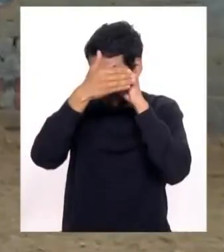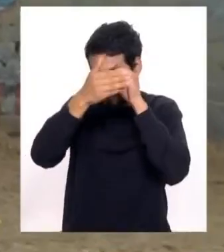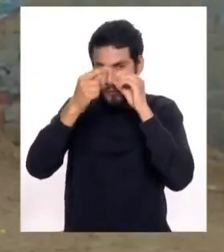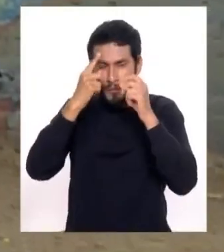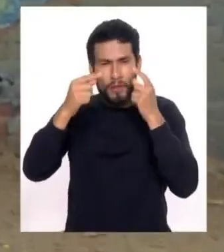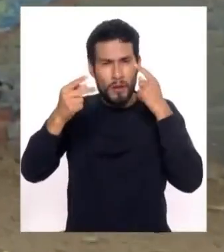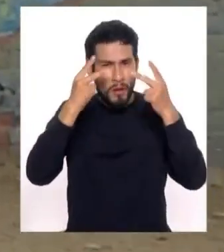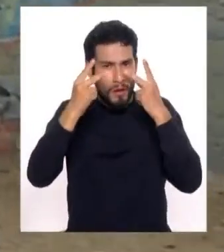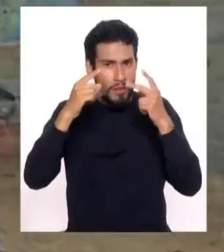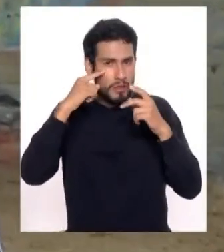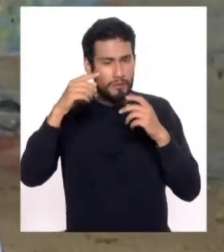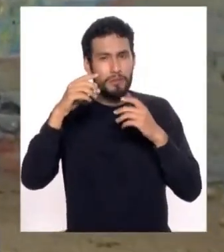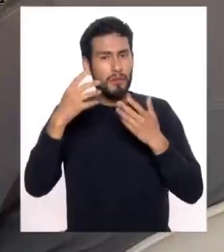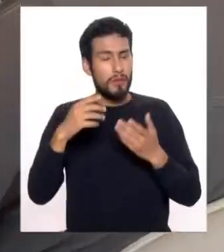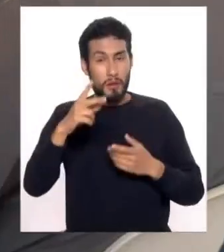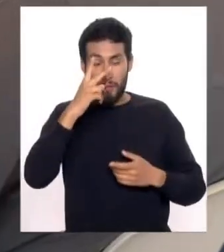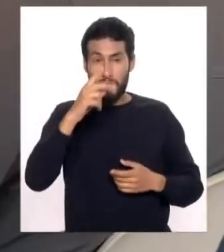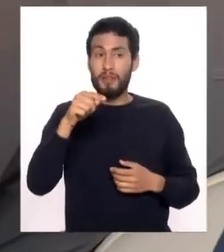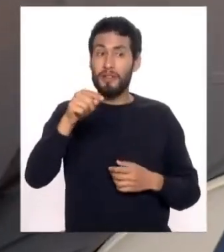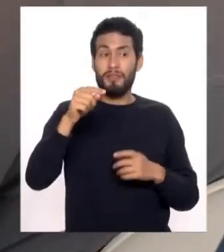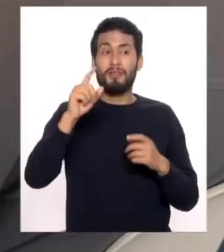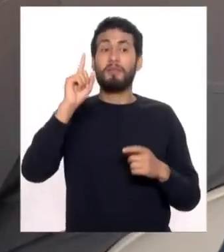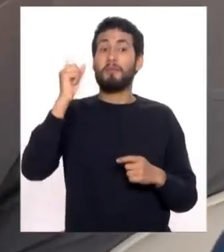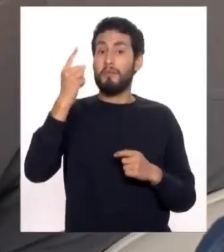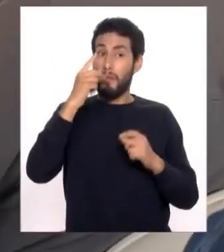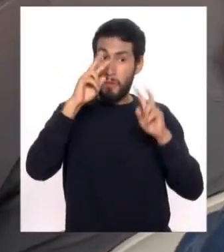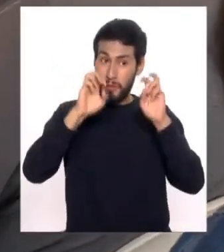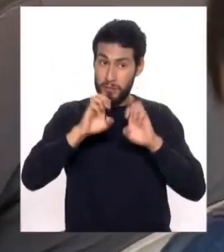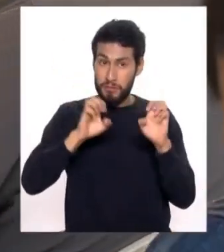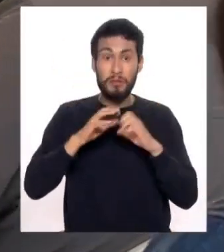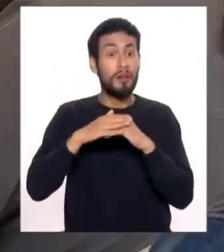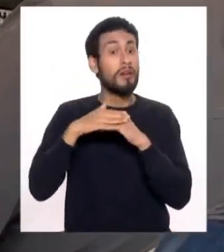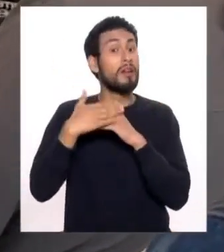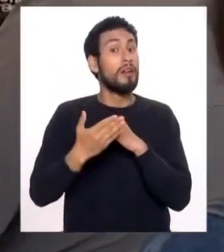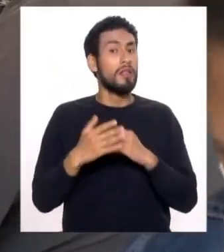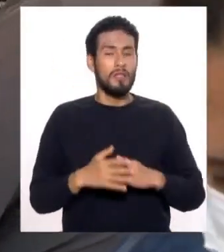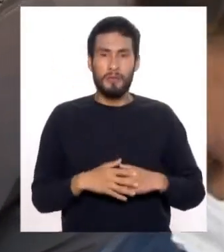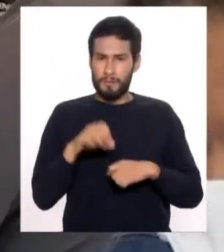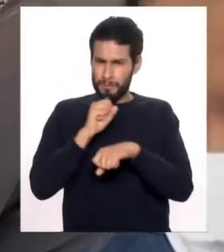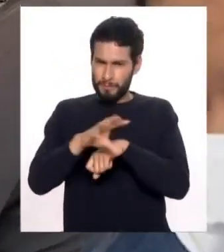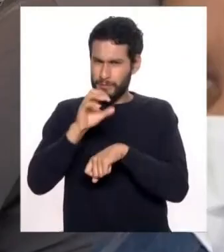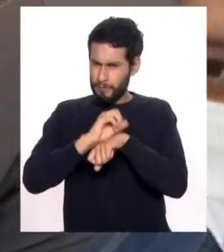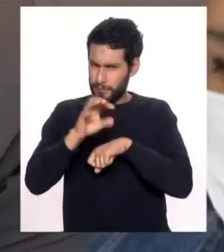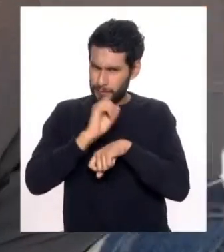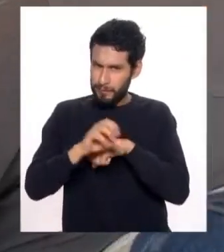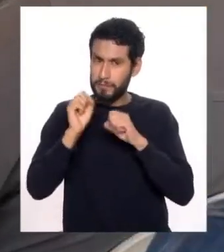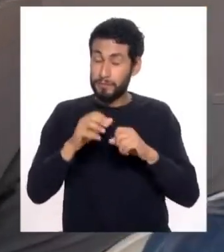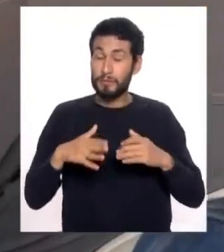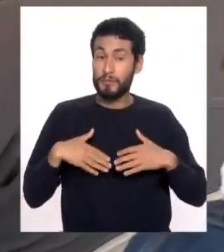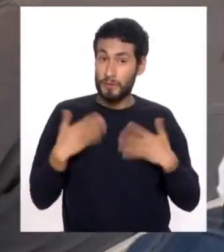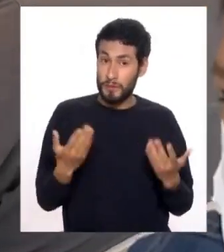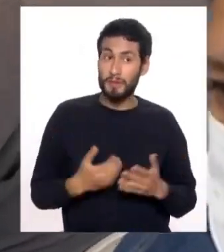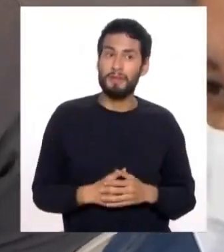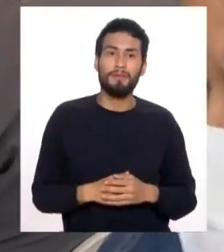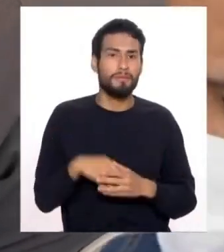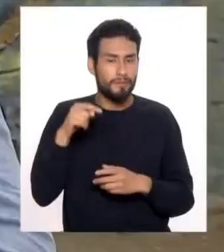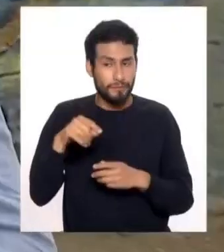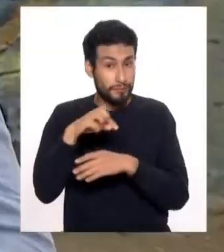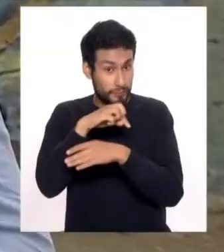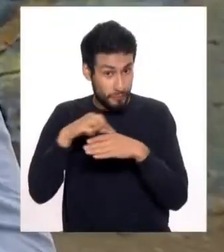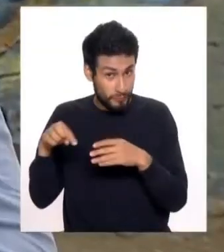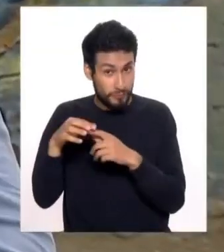capacidad visual, que es lo que se realiza en primera instancia. En base a eso, damos las recomendaciones necesarias para que ya ellos vayan donde un